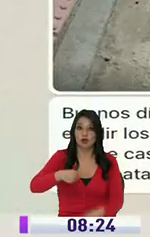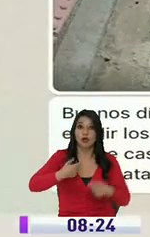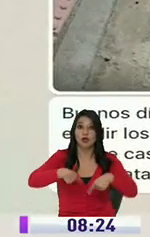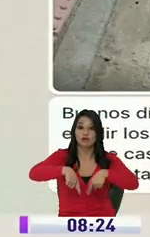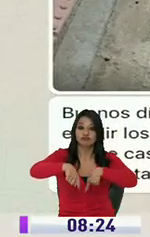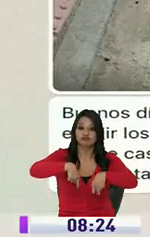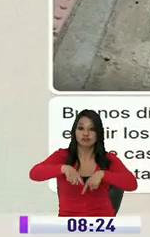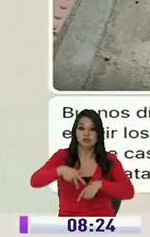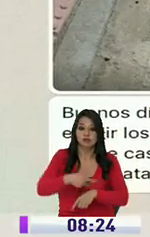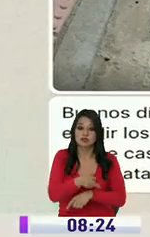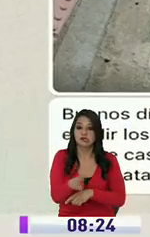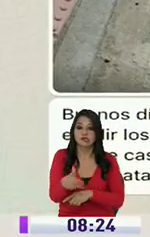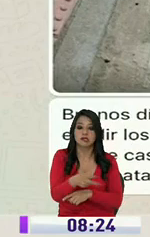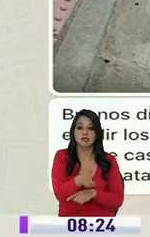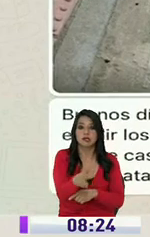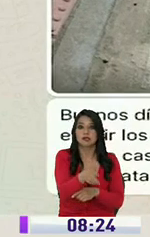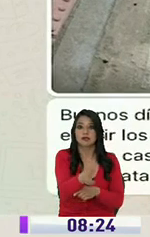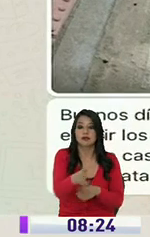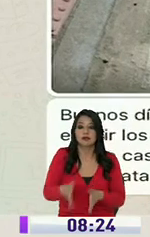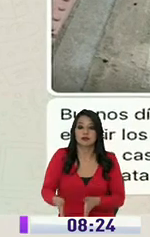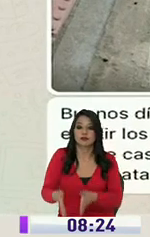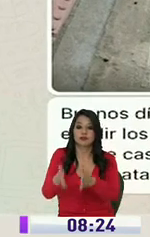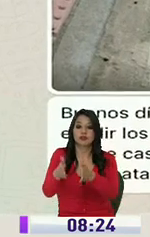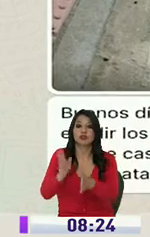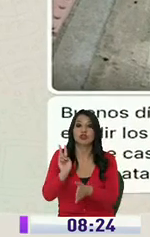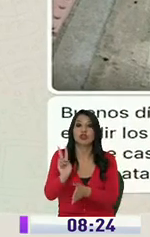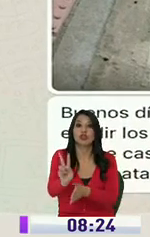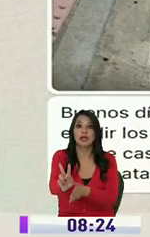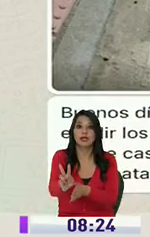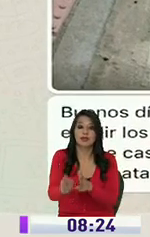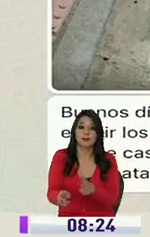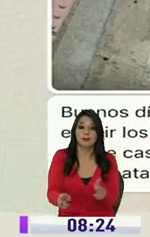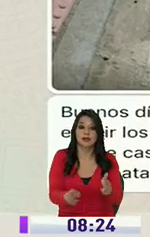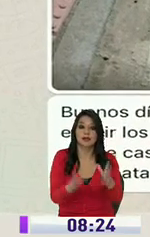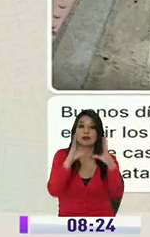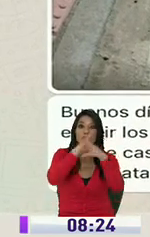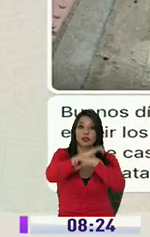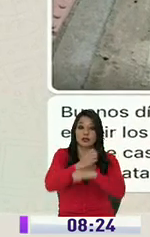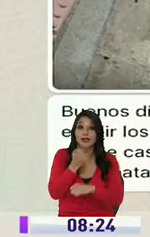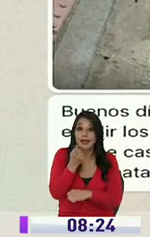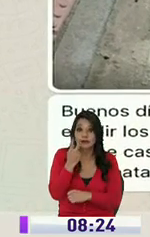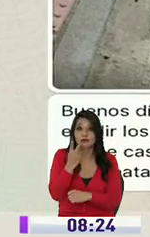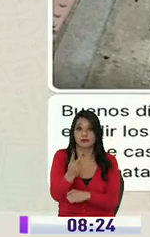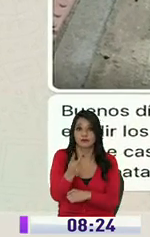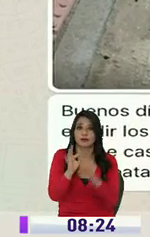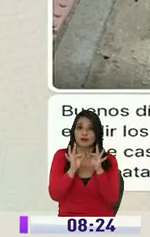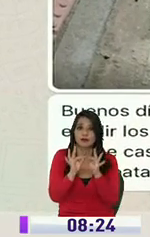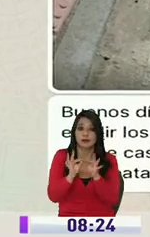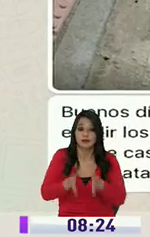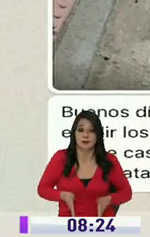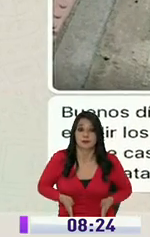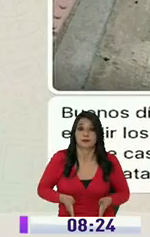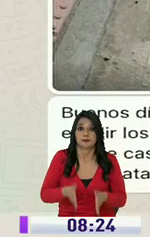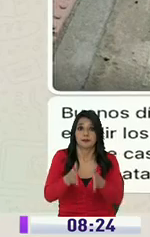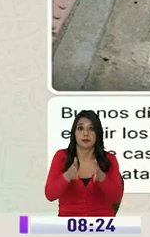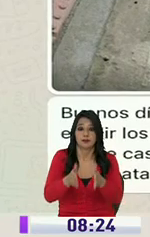los huecos se pasan a la vía del trole o se pegan a la vereda de la noche. Casi no se ve, por favor, que arreglen esta vía. Es la